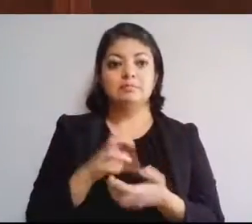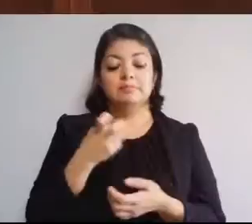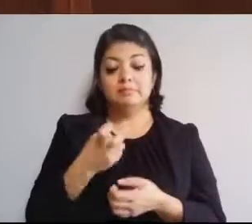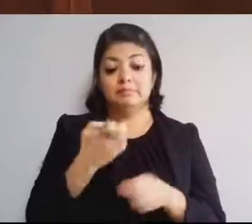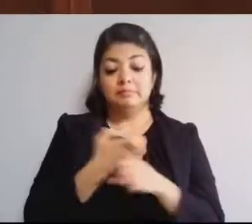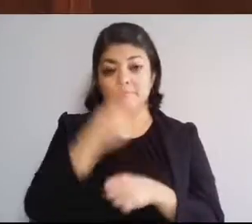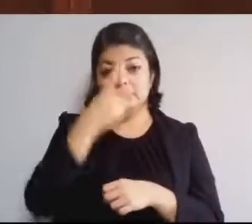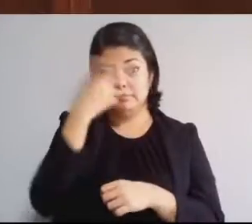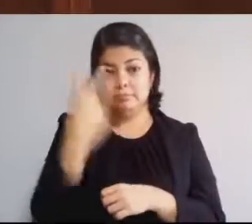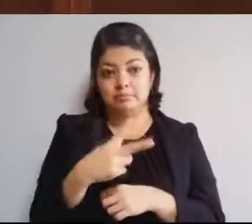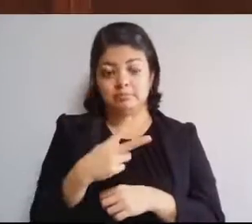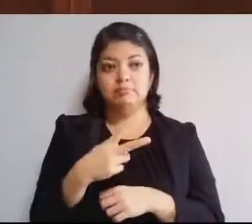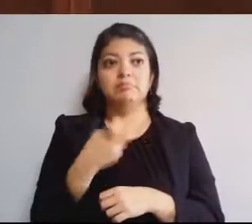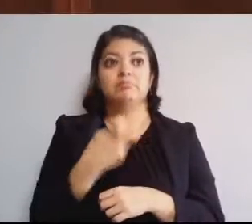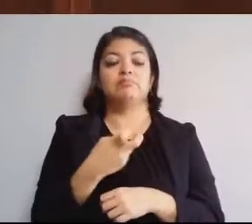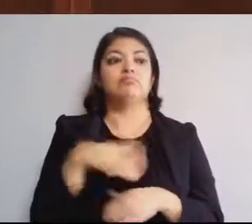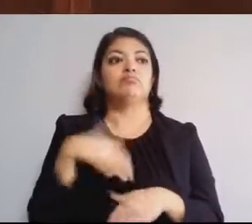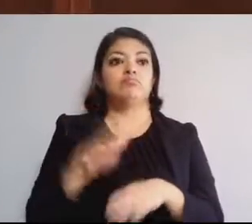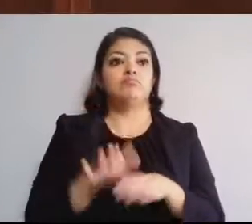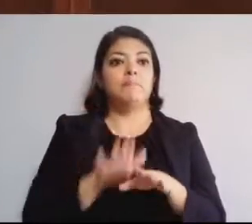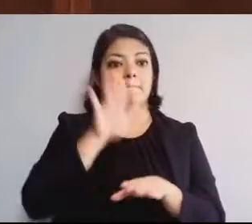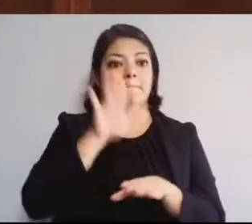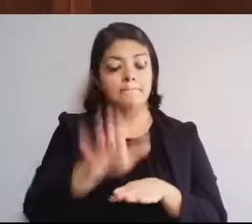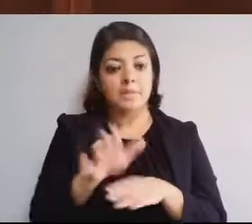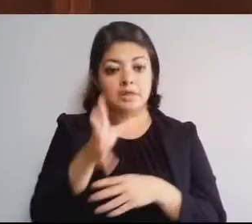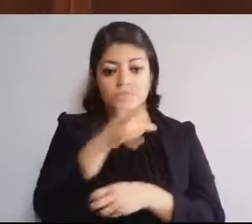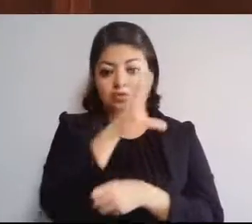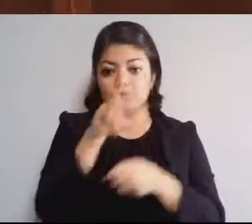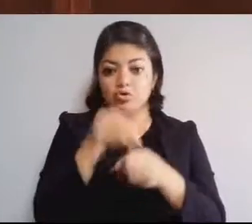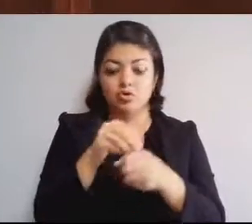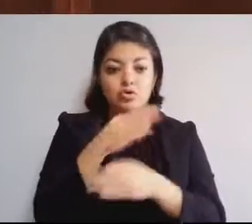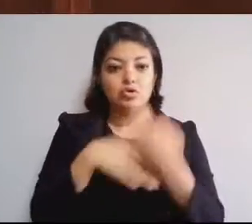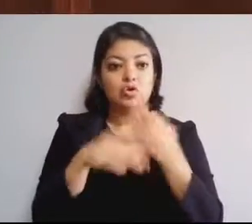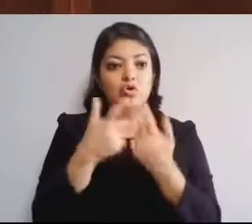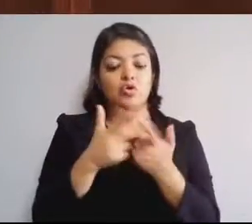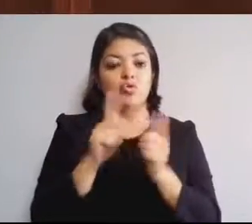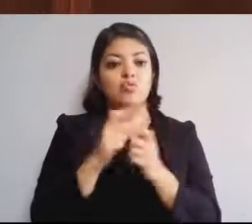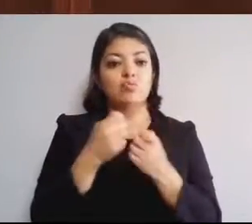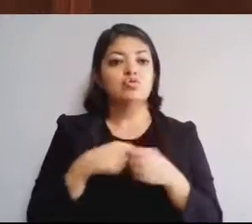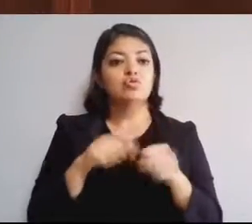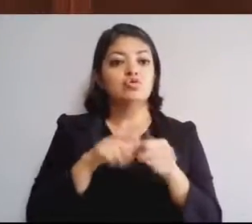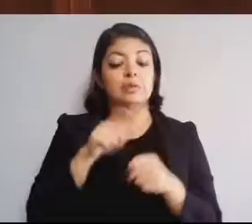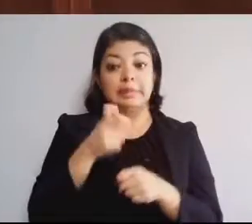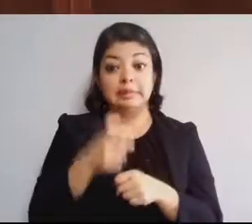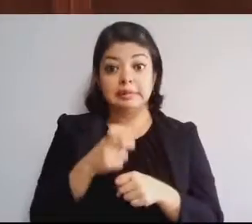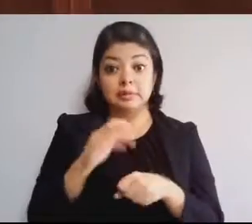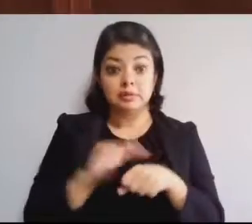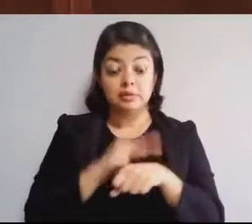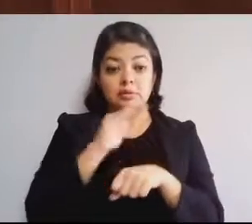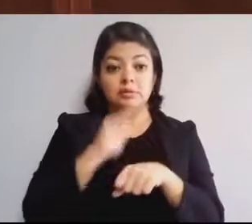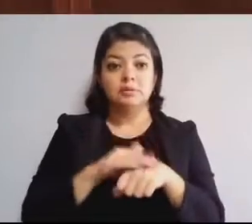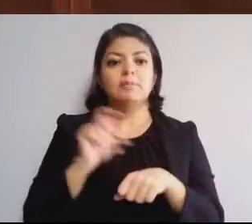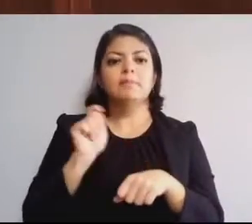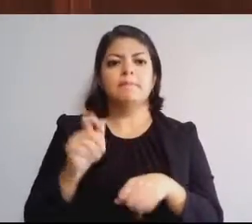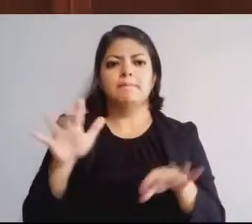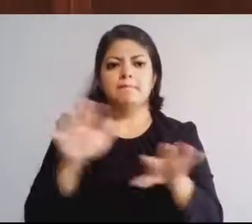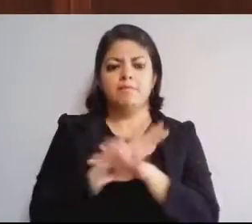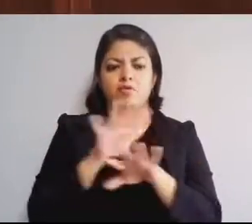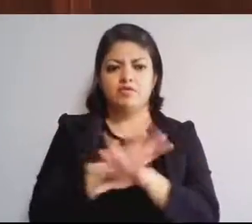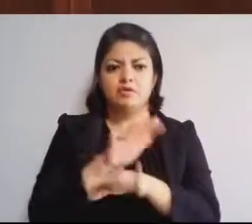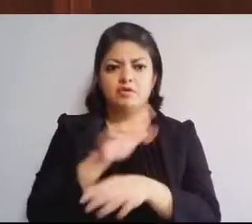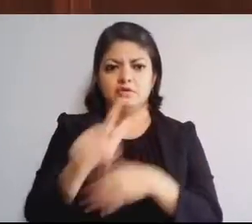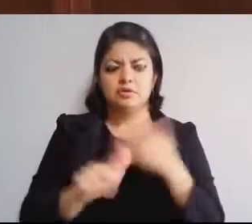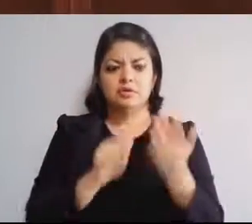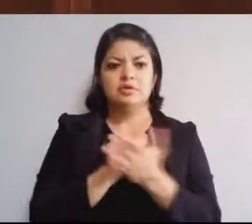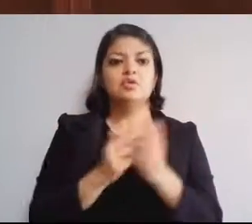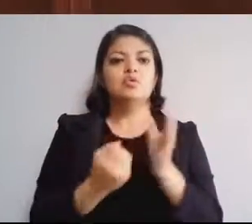México daría un gran paso a la integración de todos los grupos sociales. De ser aprobada esta modificación a la ley, daría inicio a una nueva